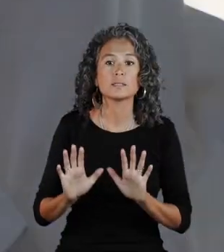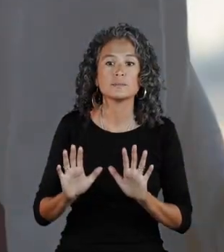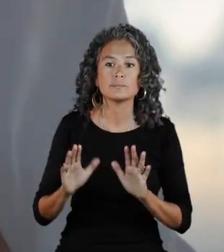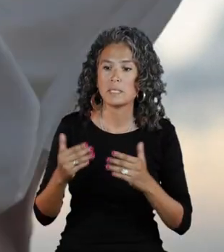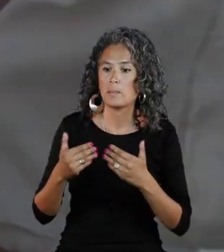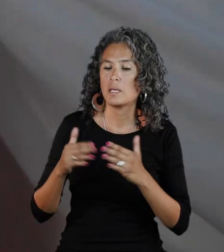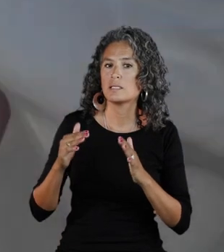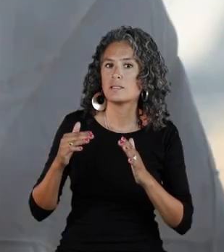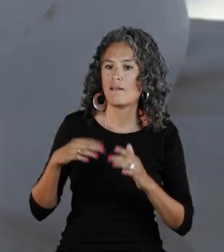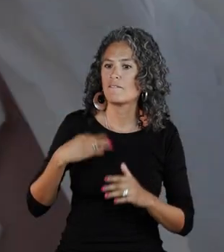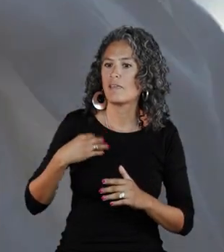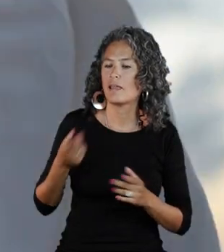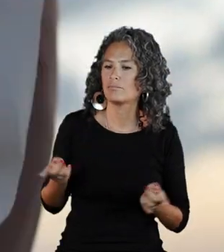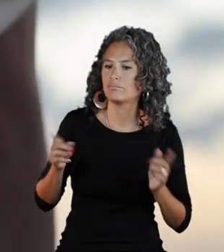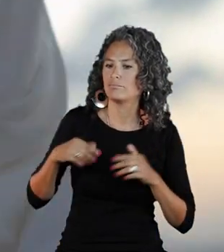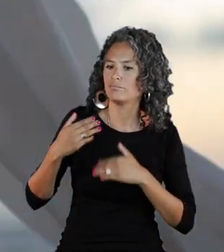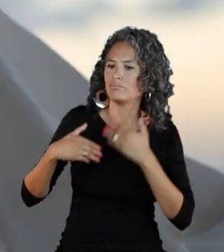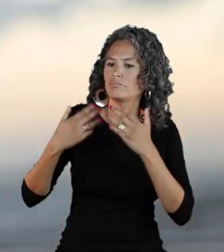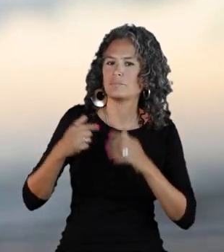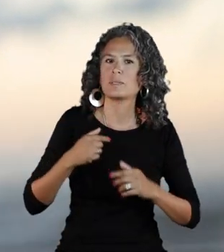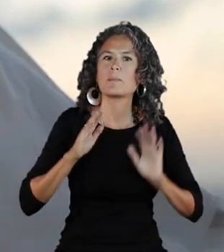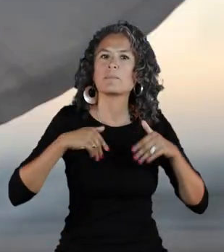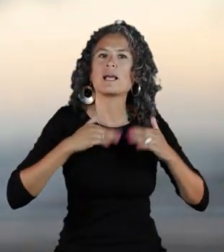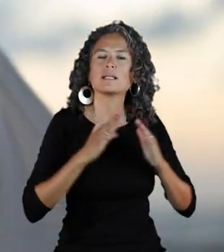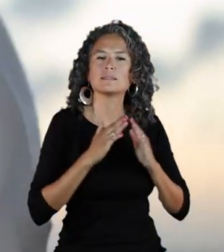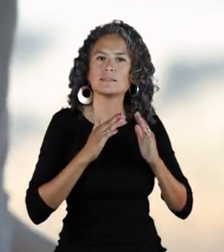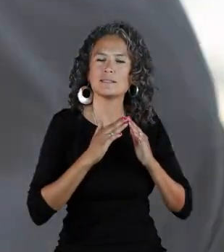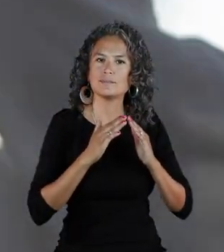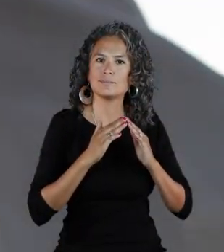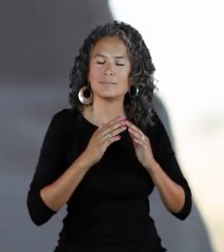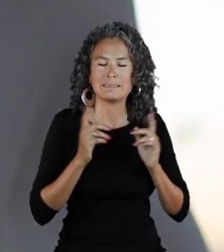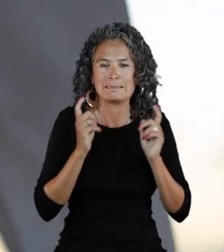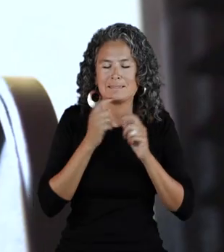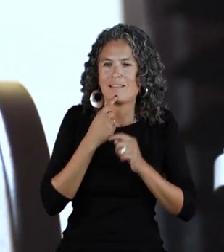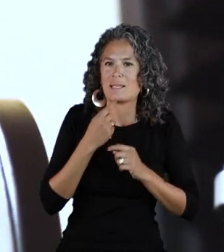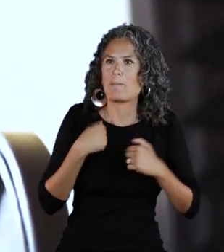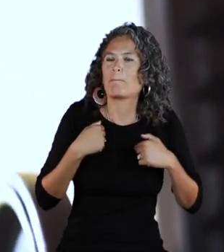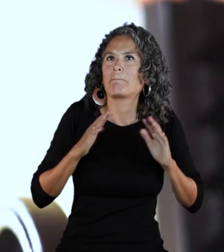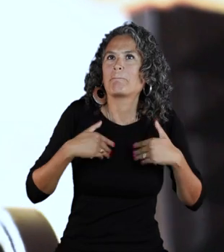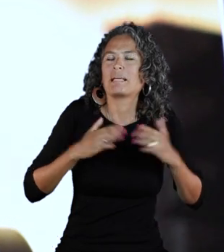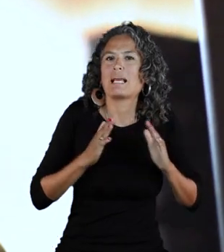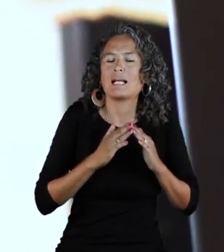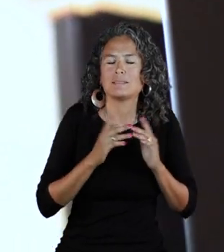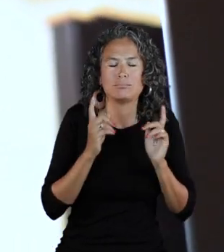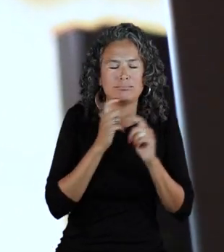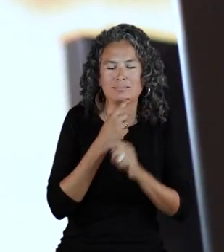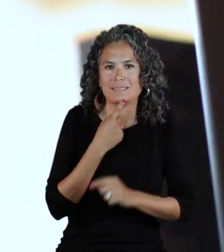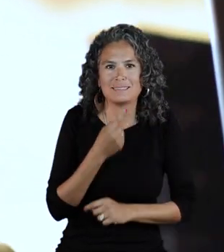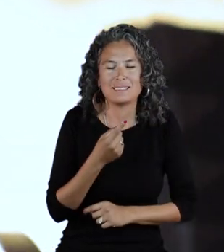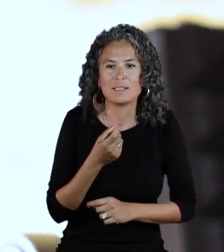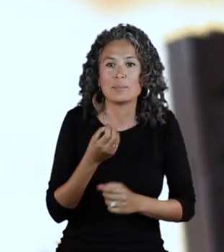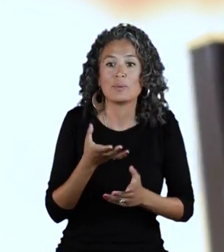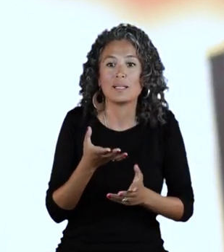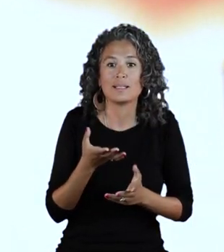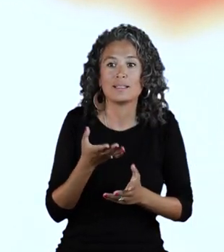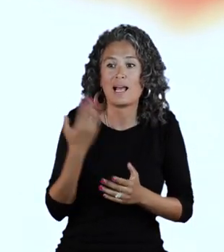Y así empecé a vivir en mi casa, en la que me cuesta decir mi casa porque era